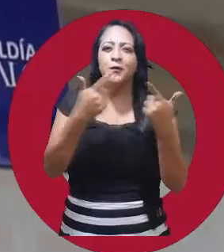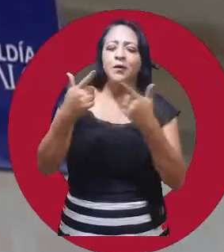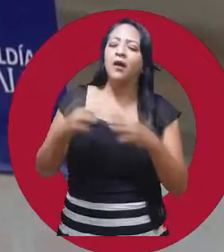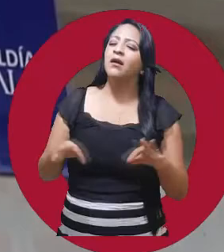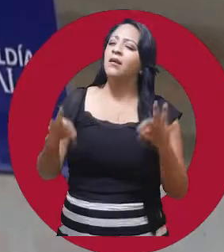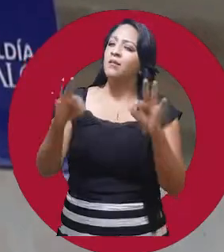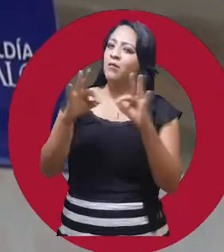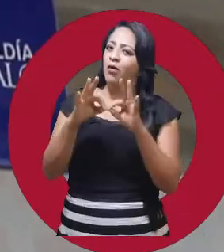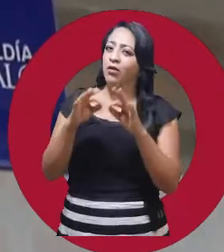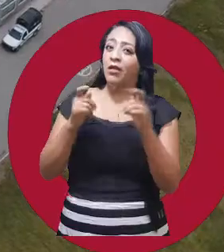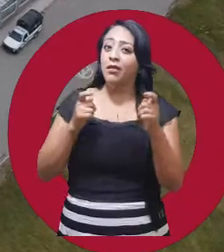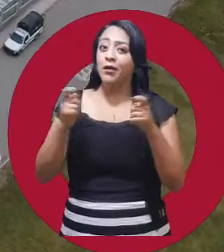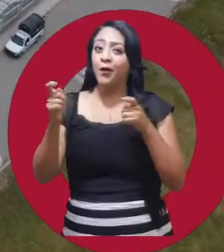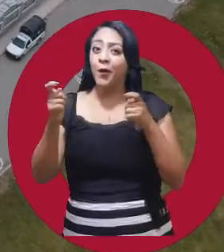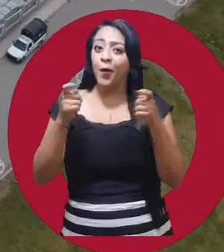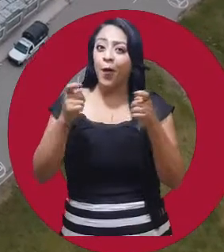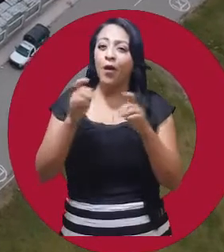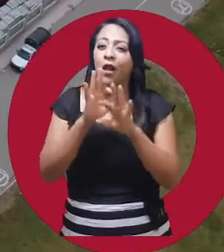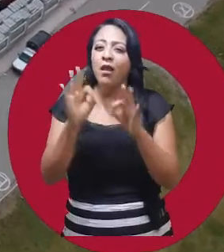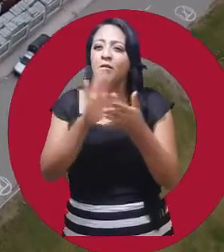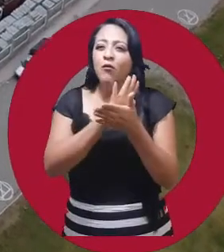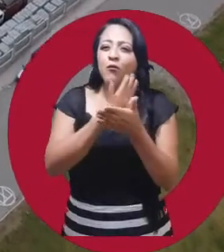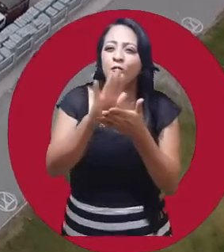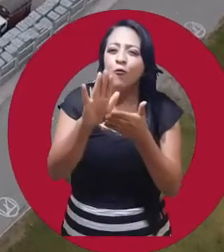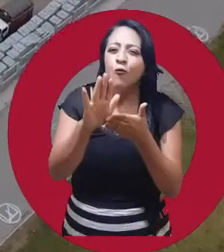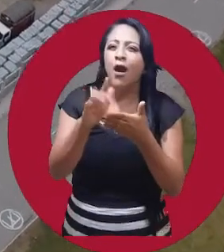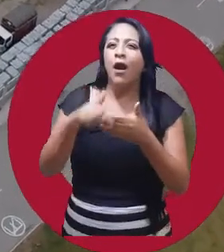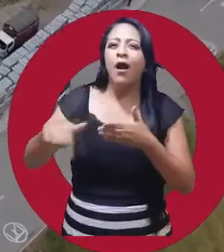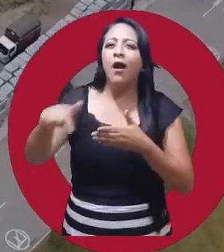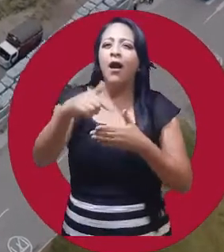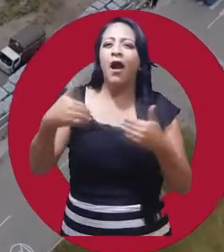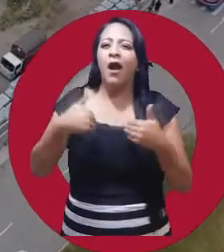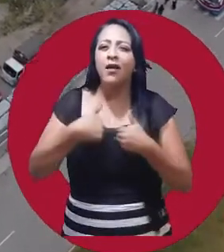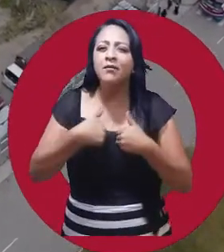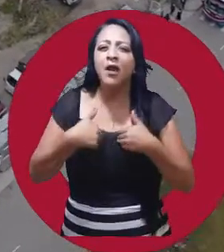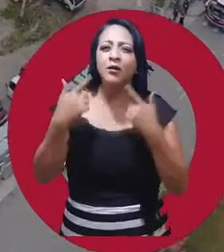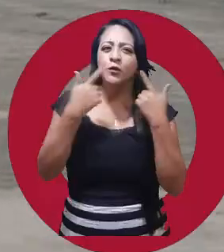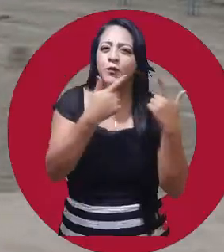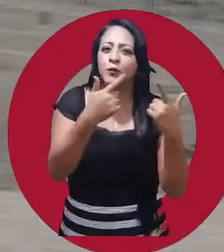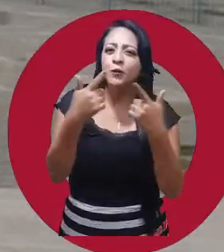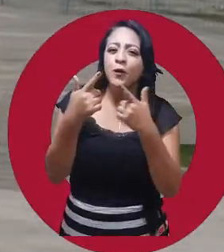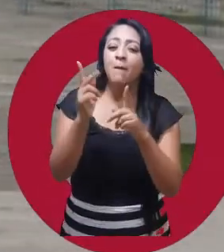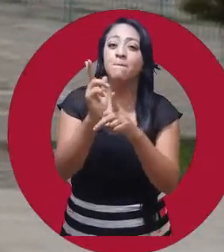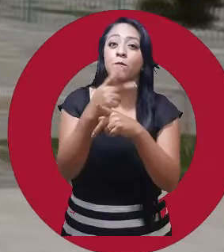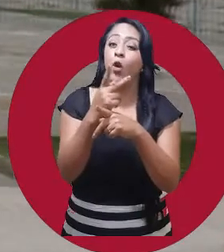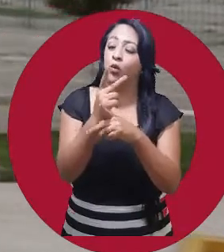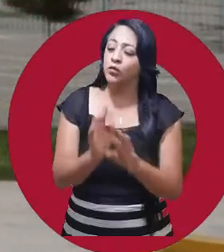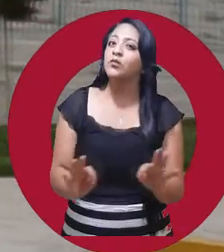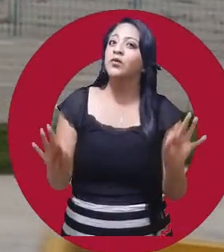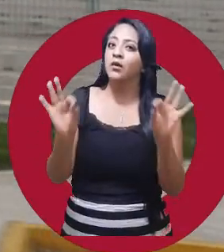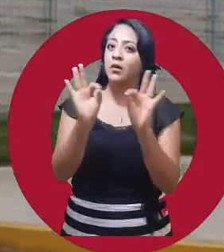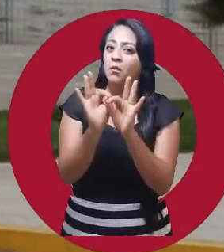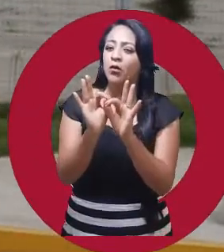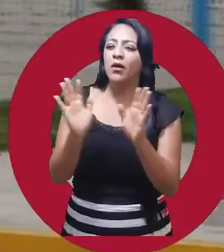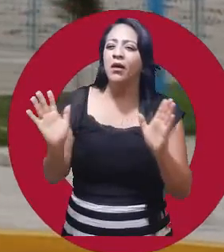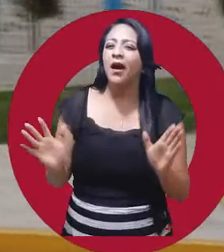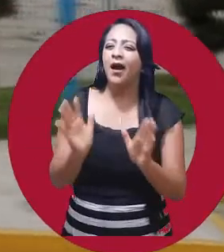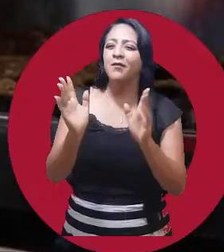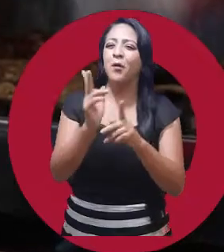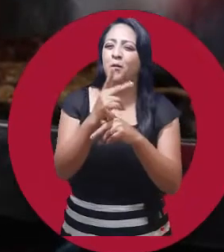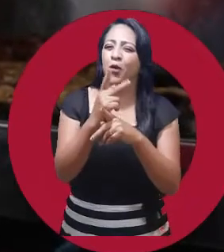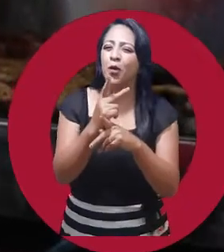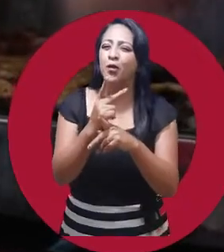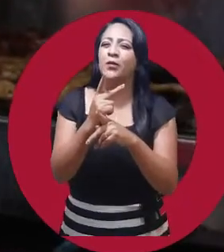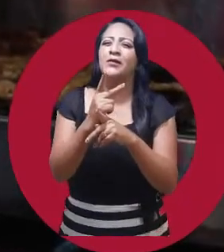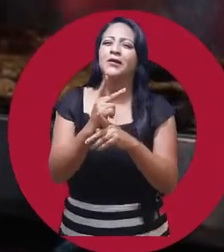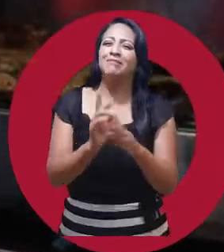de la regulación y control de la sanidad del sector agropecuario y la inocuidad de los alimentos en la producción primaria, impulsando la productividad y